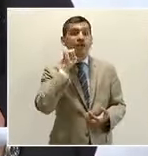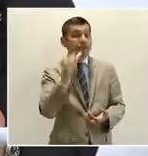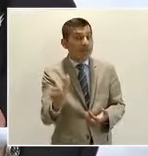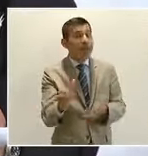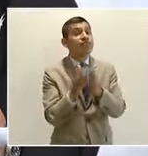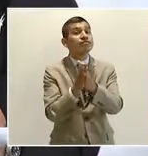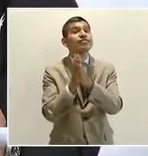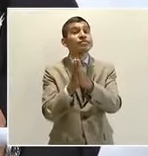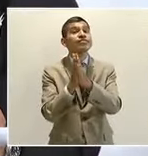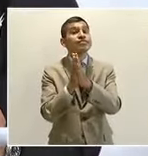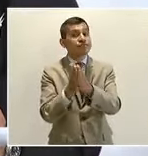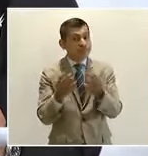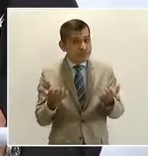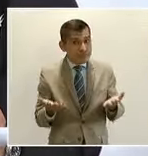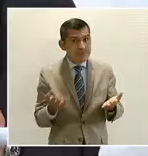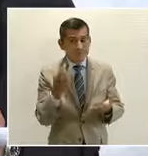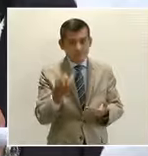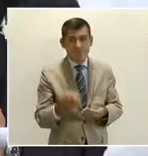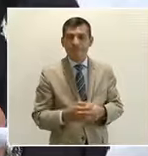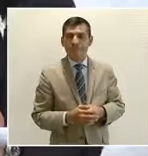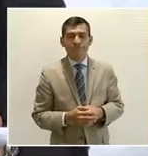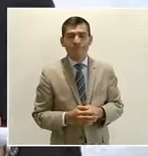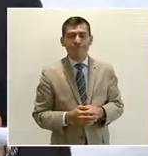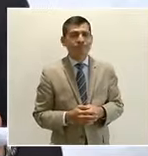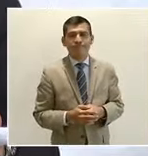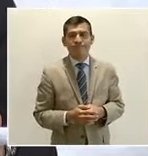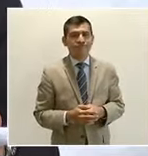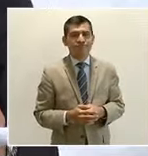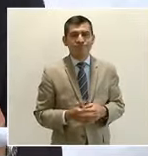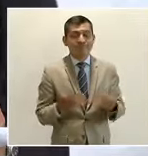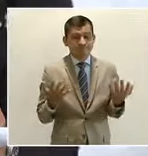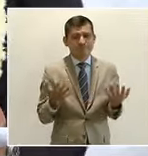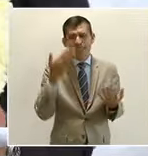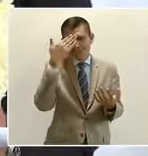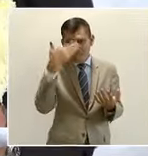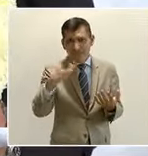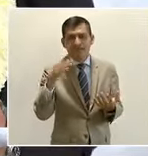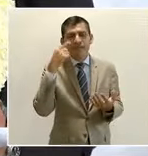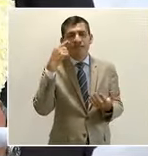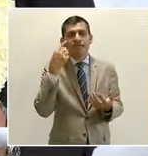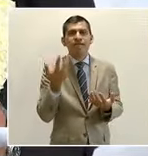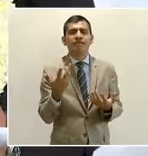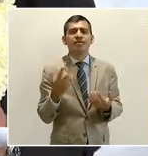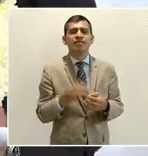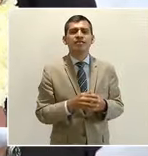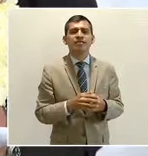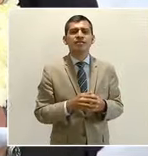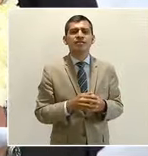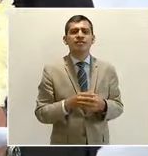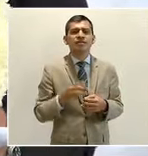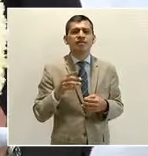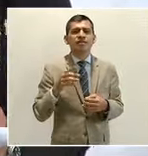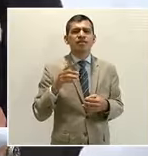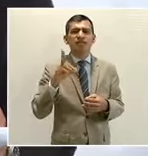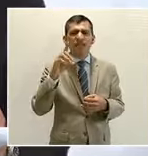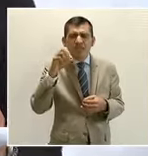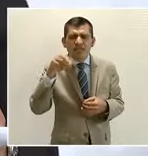no saben cómo luchaba Gandhi como luchaba